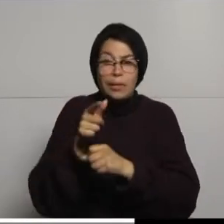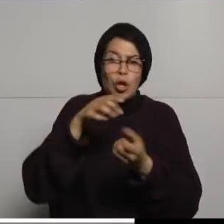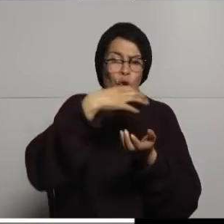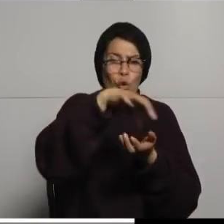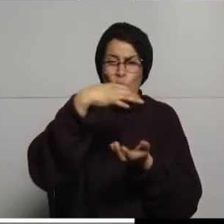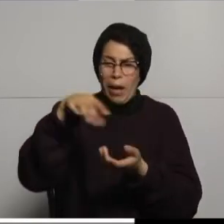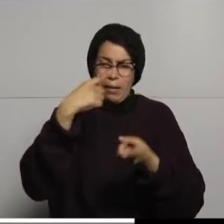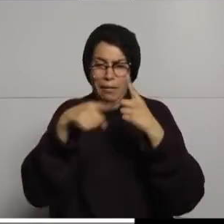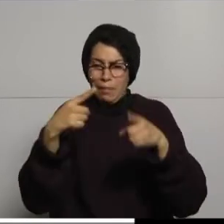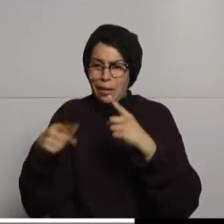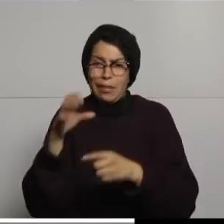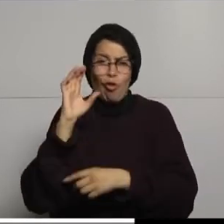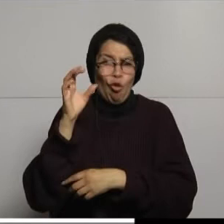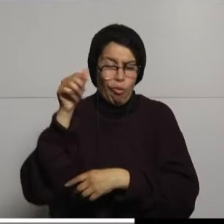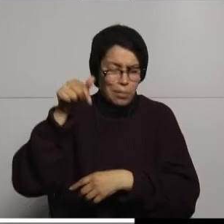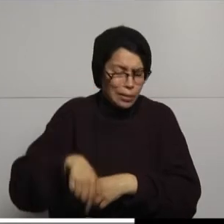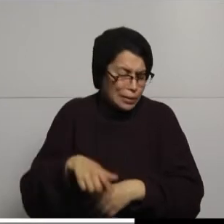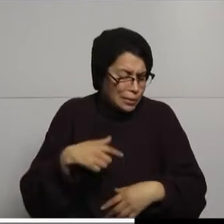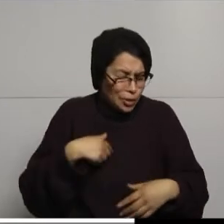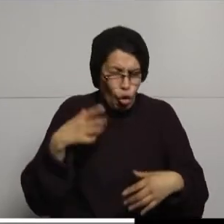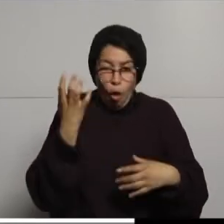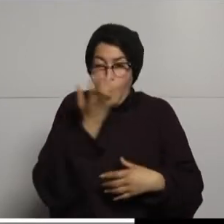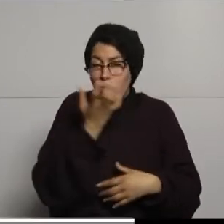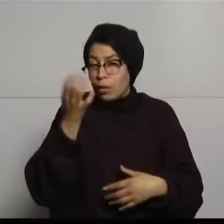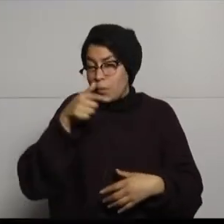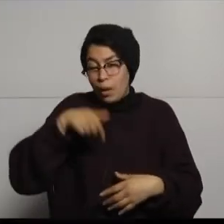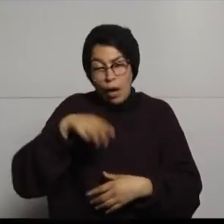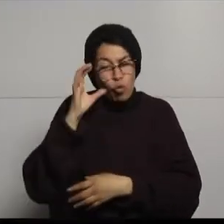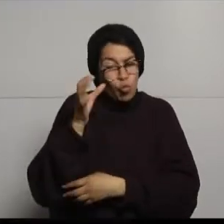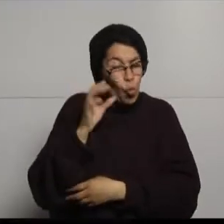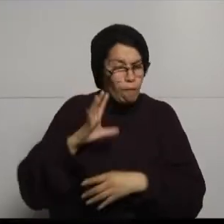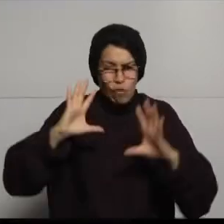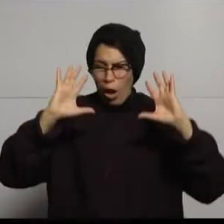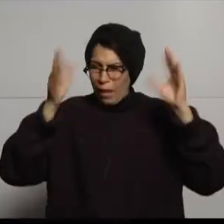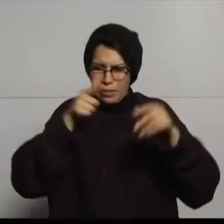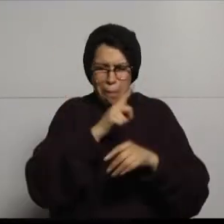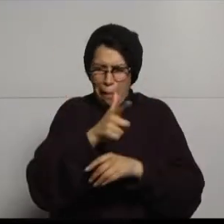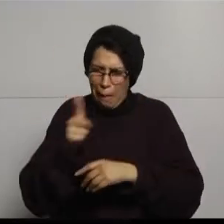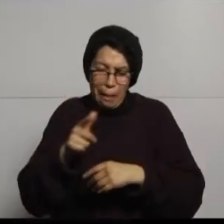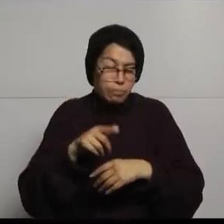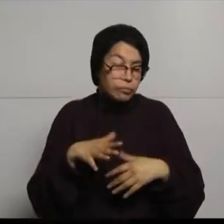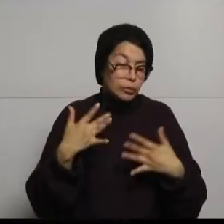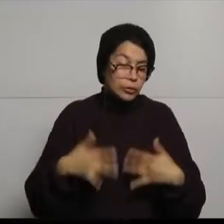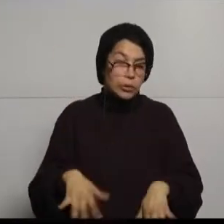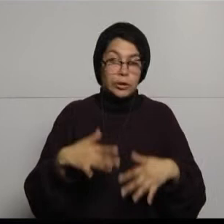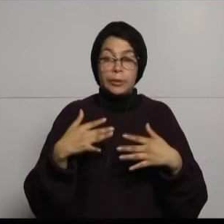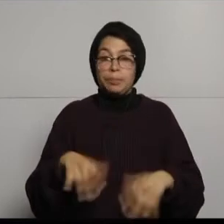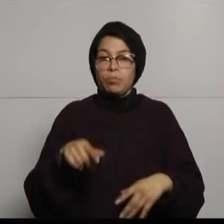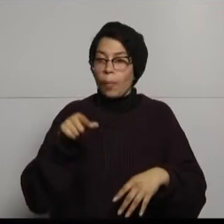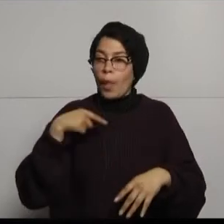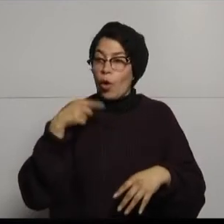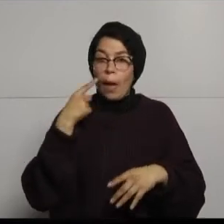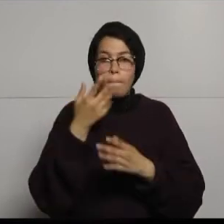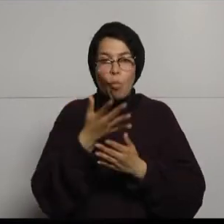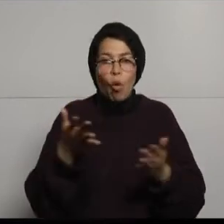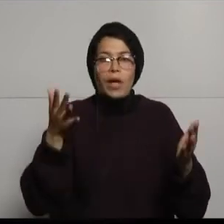el Pacífico colombiano y en el sur. Una cosa bestial este país con la violencia. Esta, por ejemplo, es una revista digital, la presento y hago